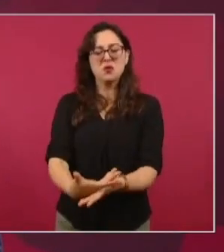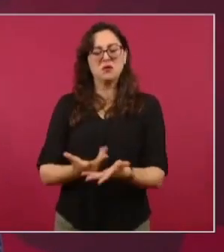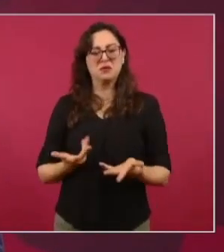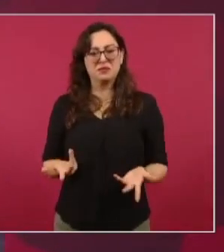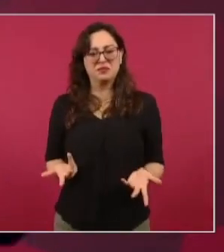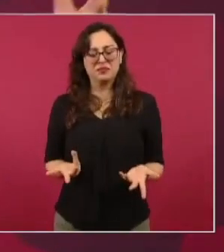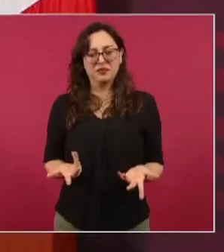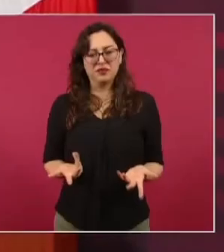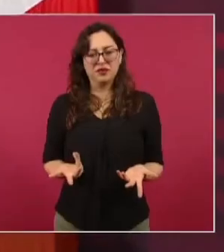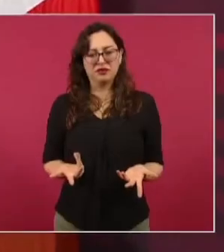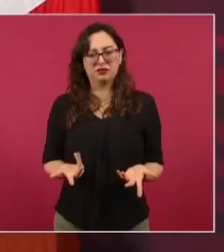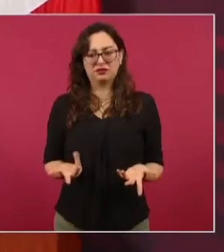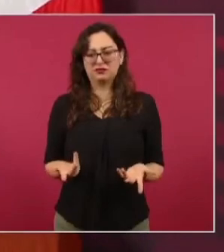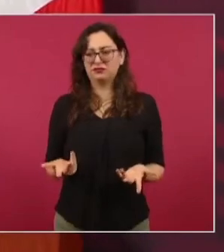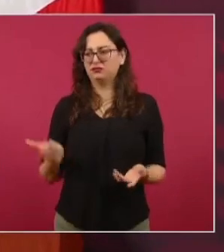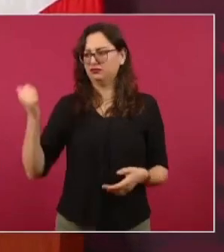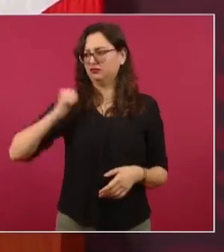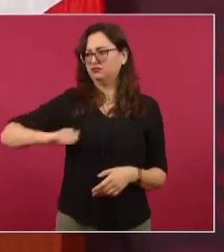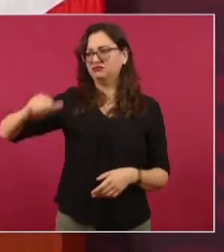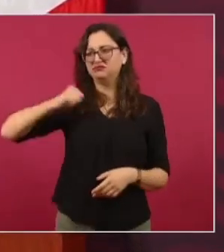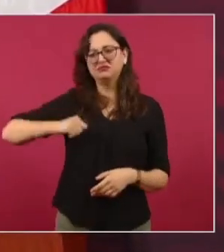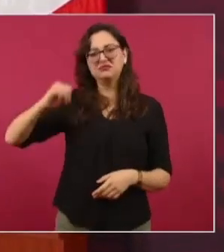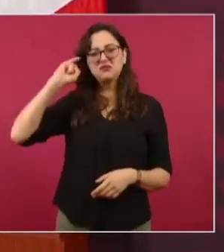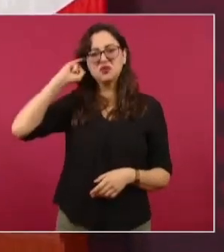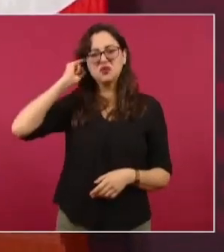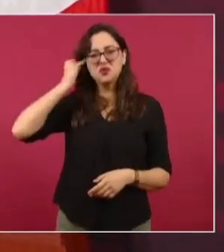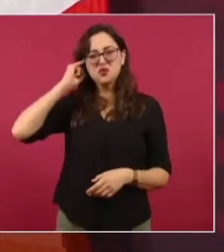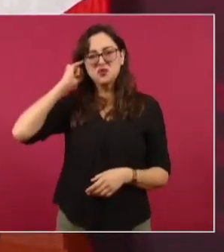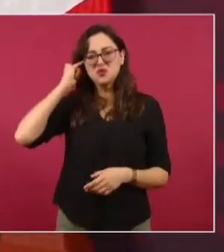y además tenemos una historia política fecunda